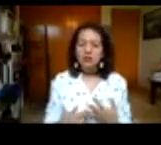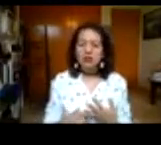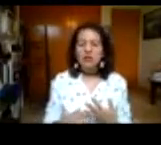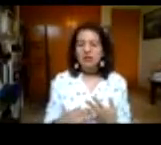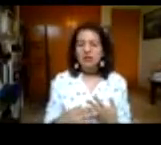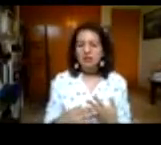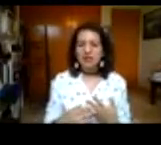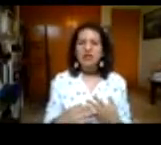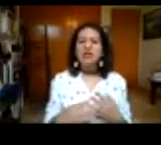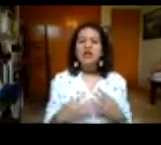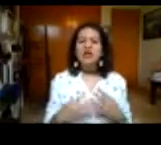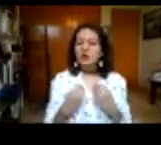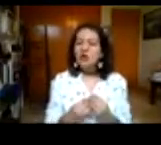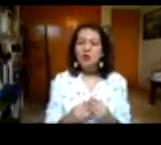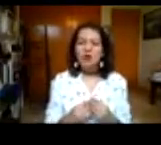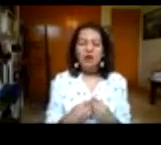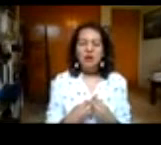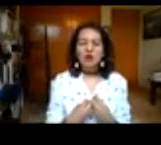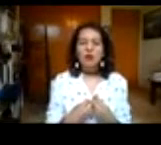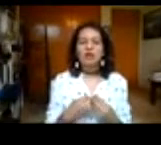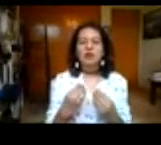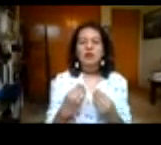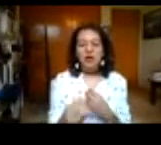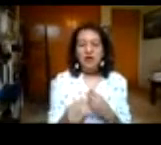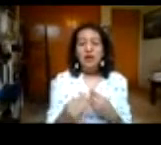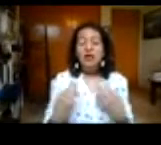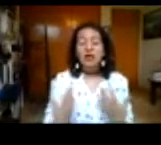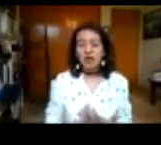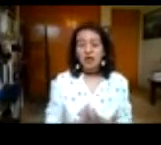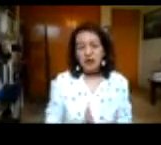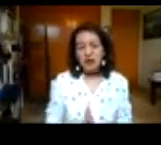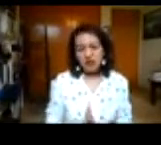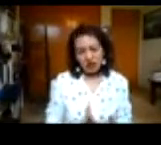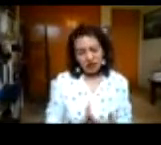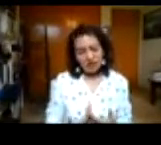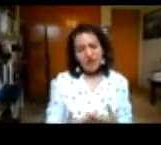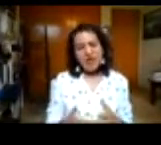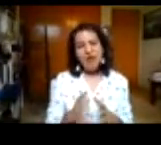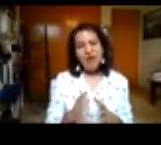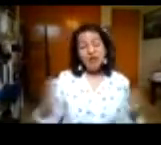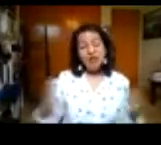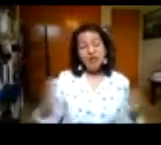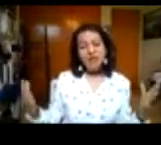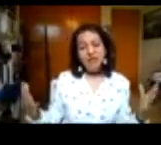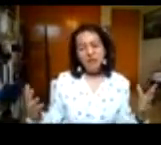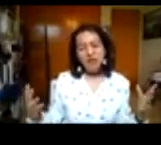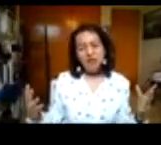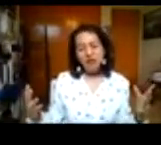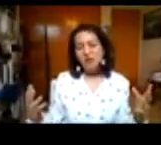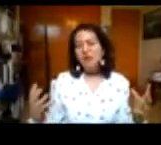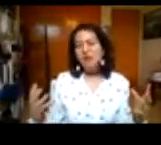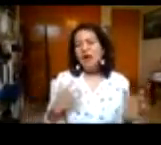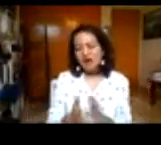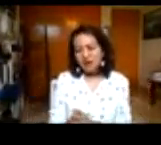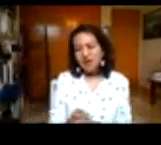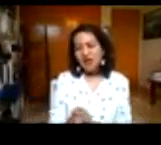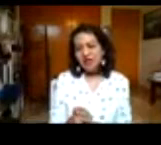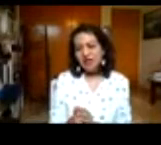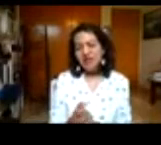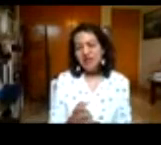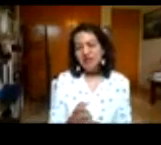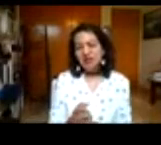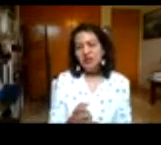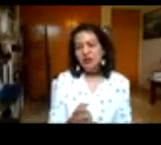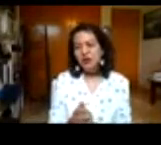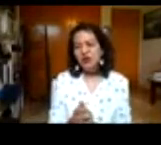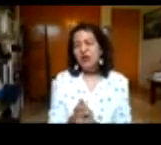cualquier tipo de necesidad, con un lenguaje muy particular que genere empatía en vez de distanciamiento, a través de las